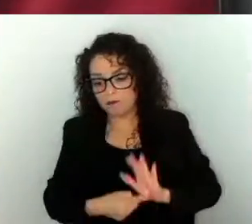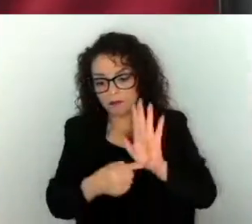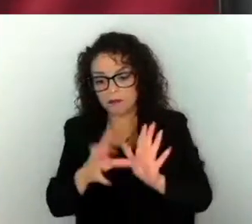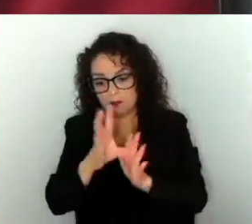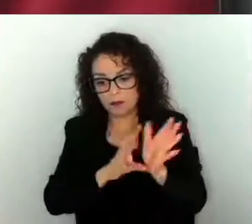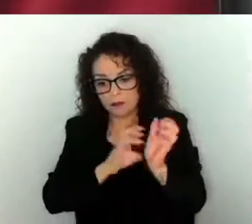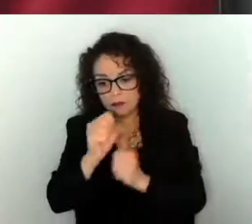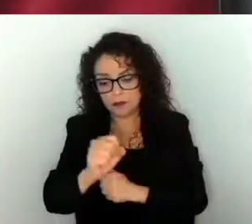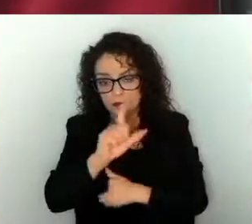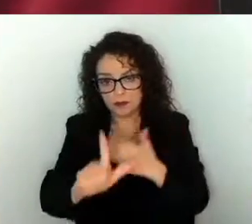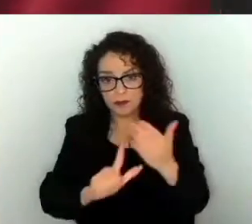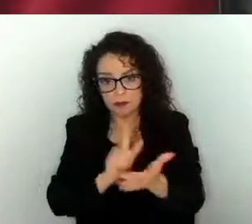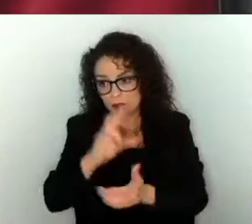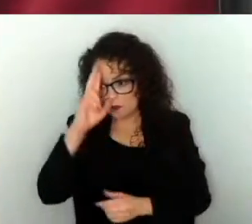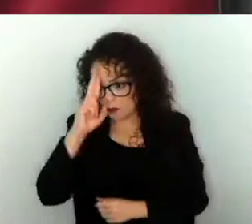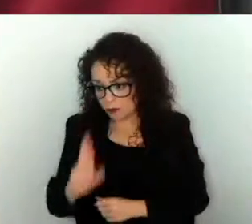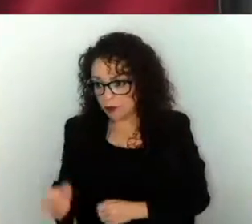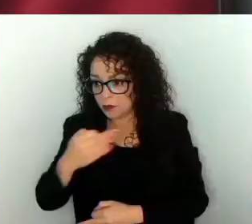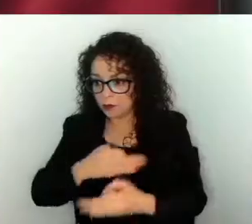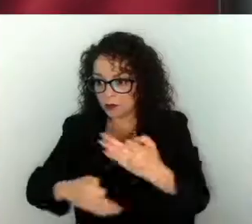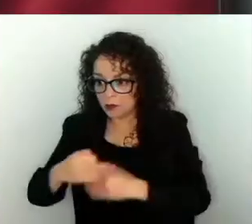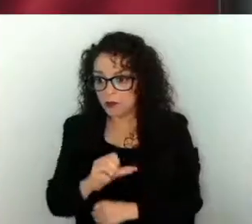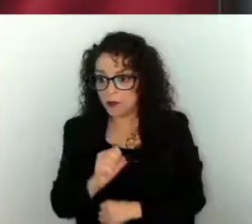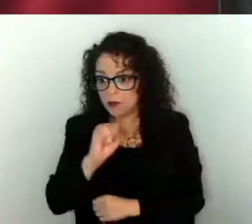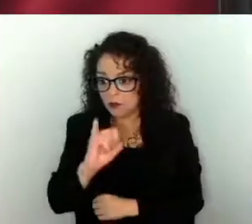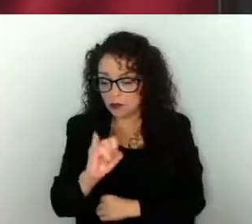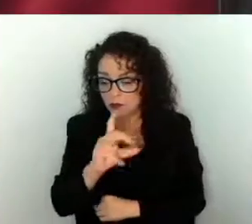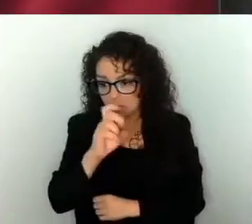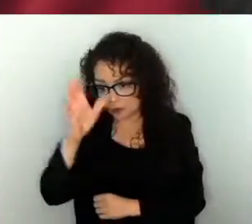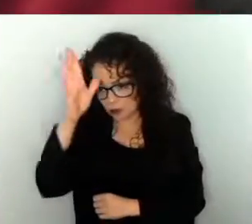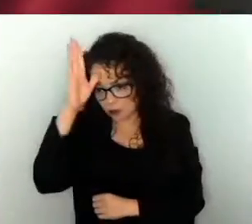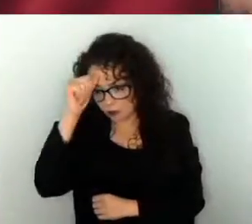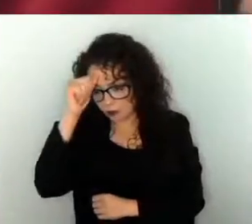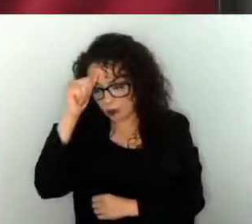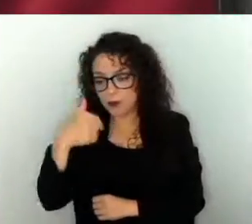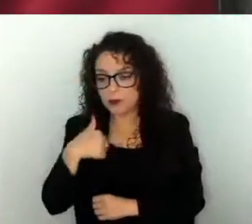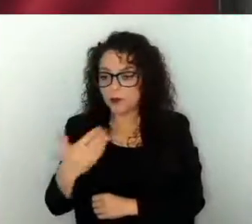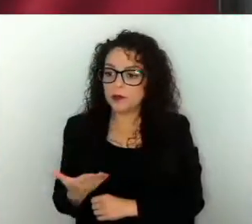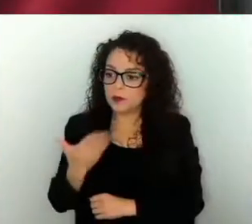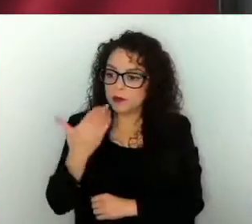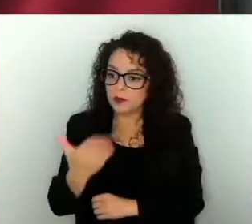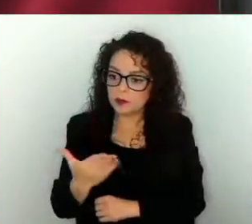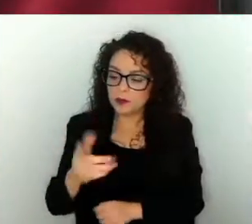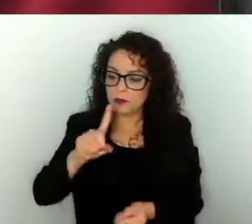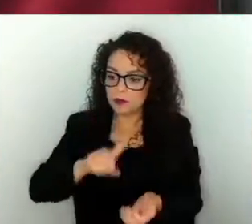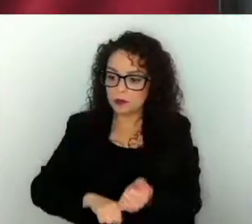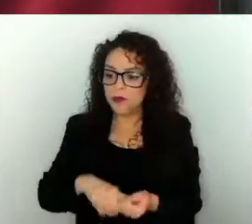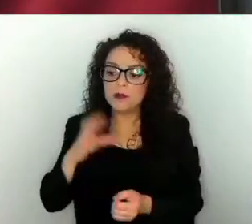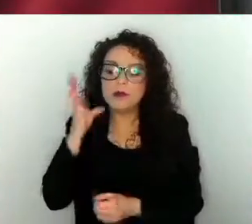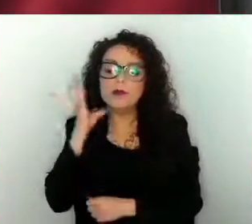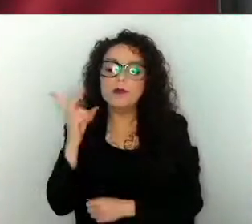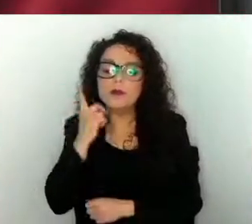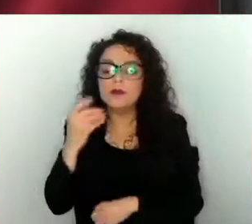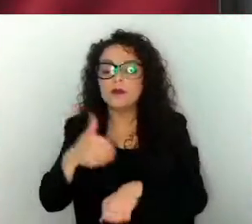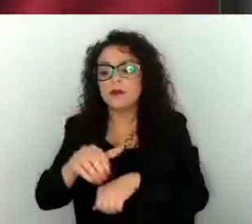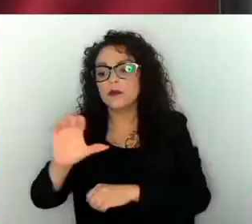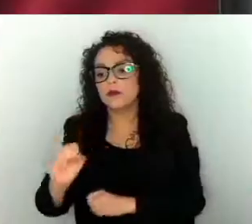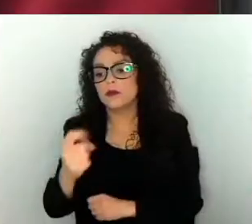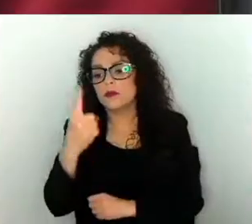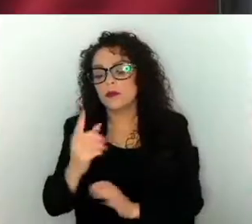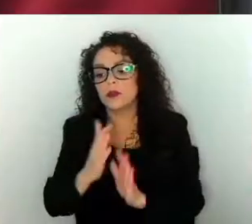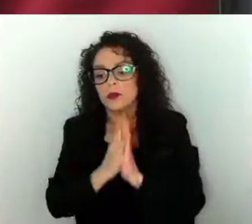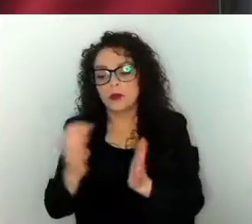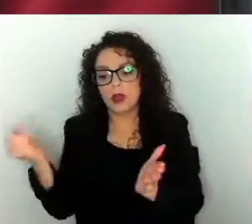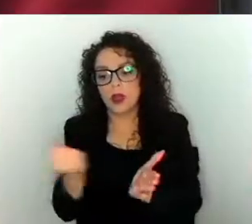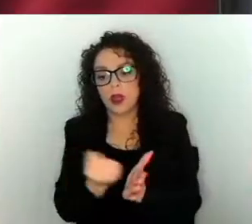se encuentran satisfechos los supuestos aplicables, nos permitimos solicitar a la 61ª legislatura se sirva aprobar con